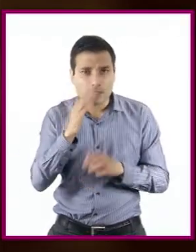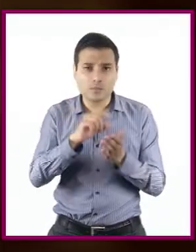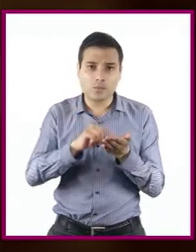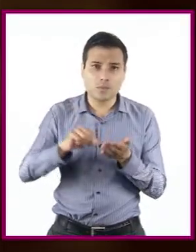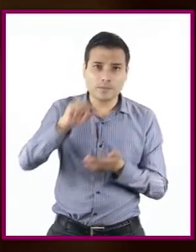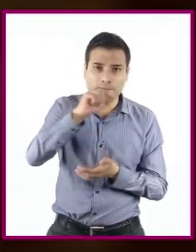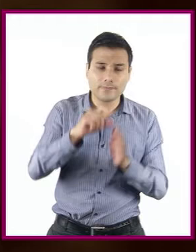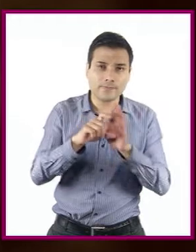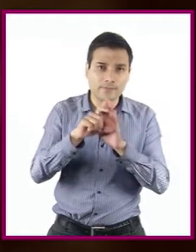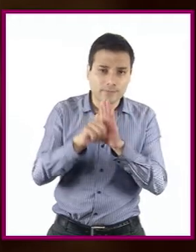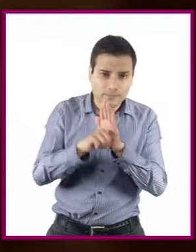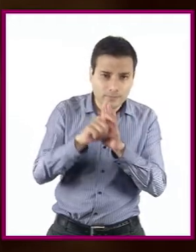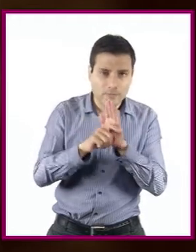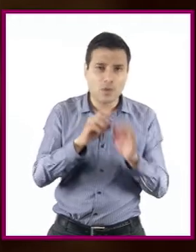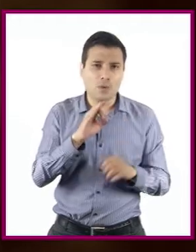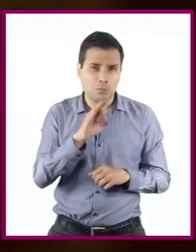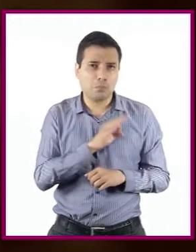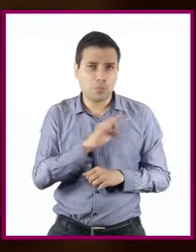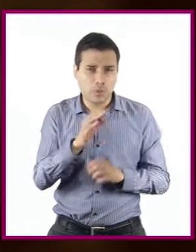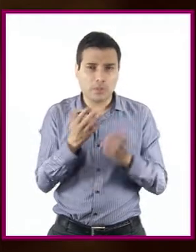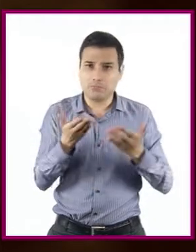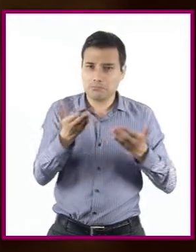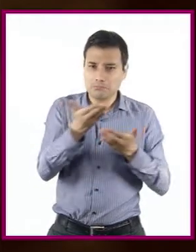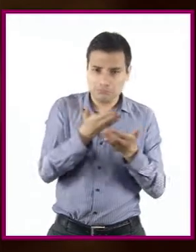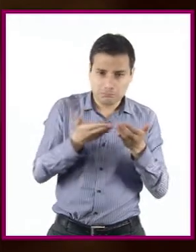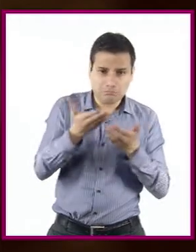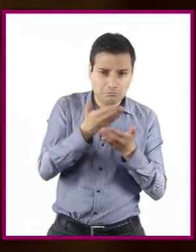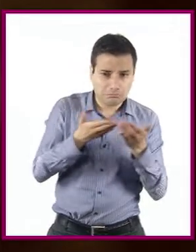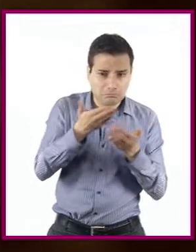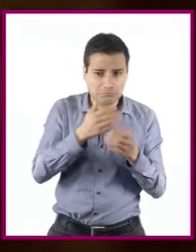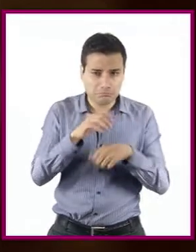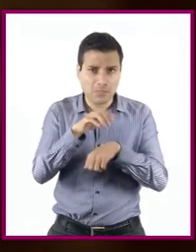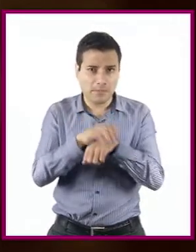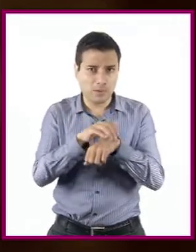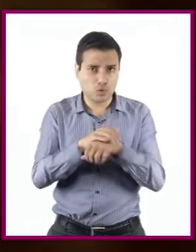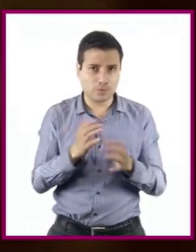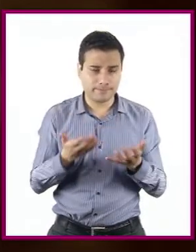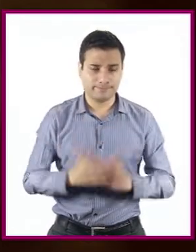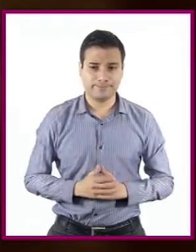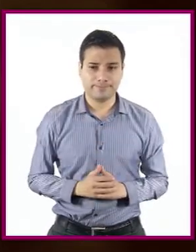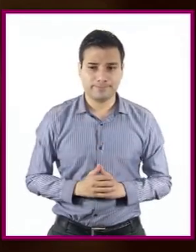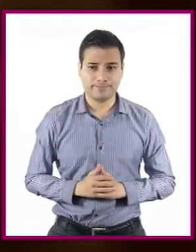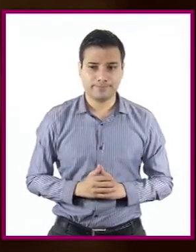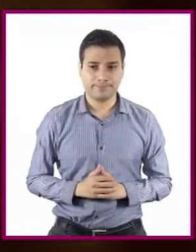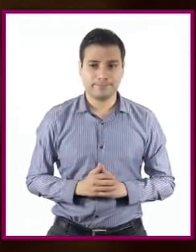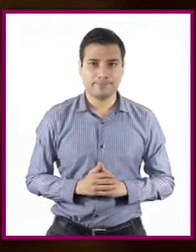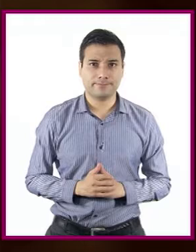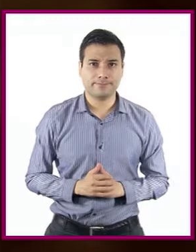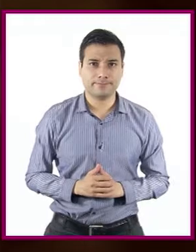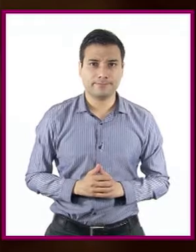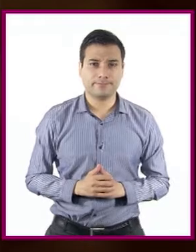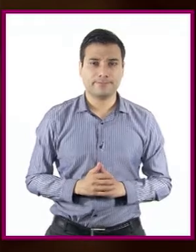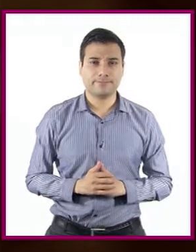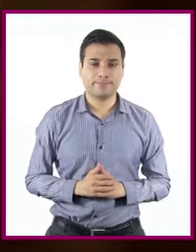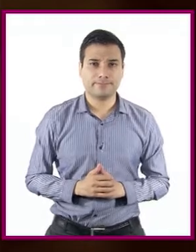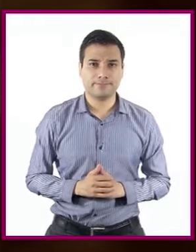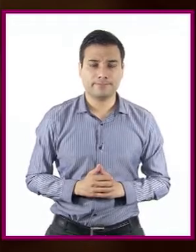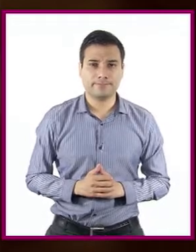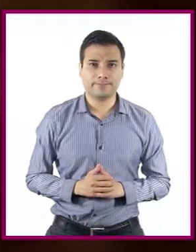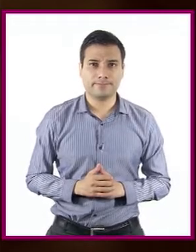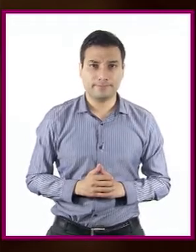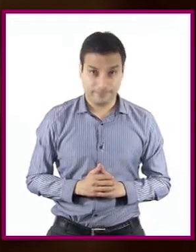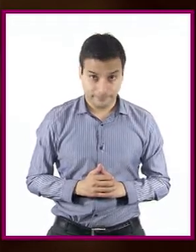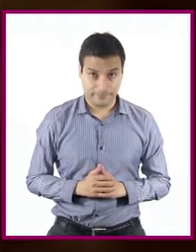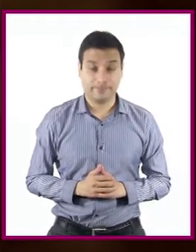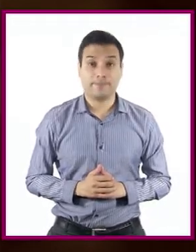se expresan y establecen vínculos que son importantes para ellas y ellos, en donde lo que les pasa impacta